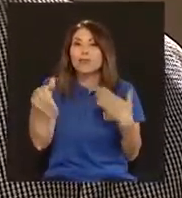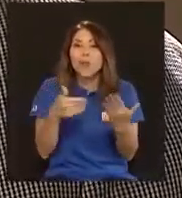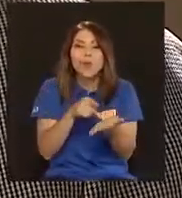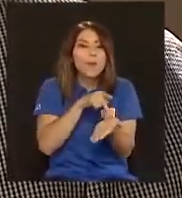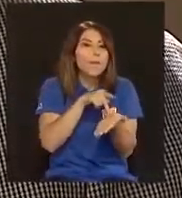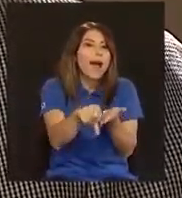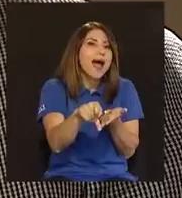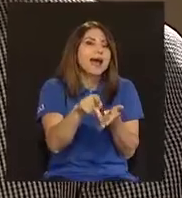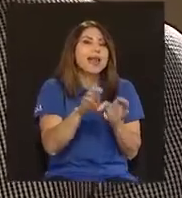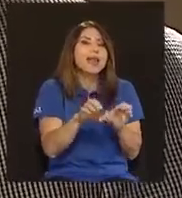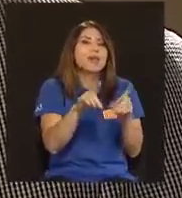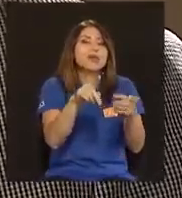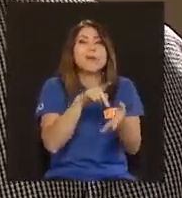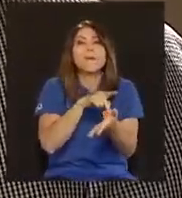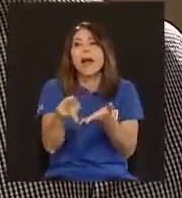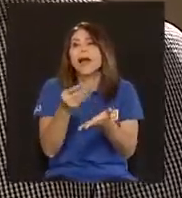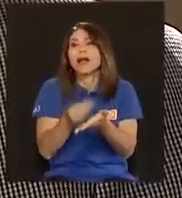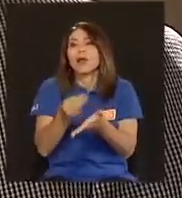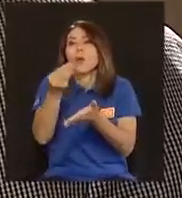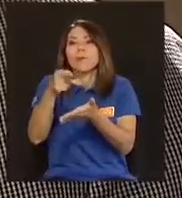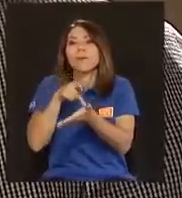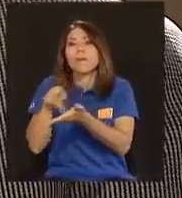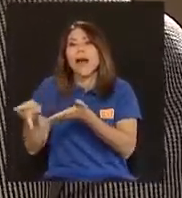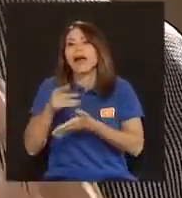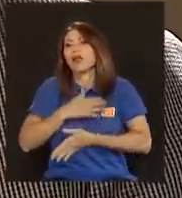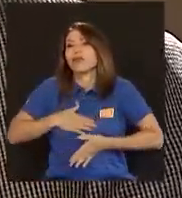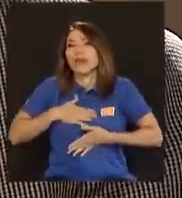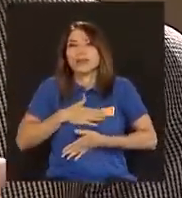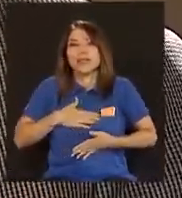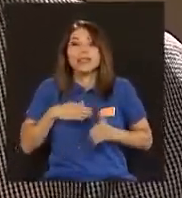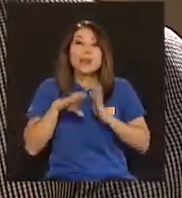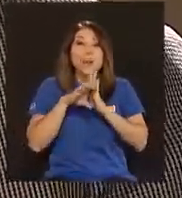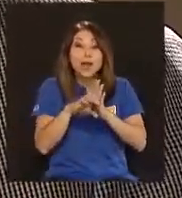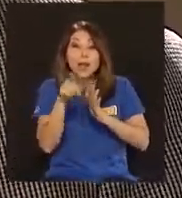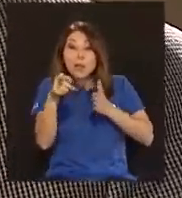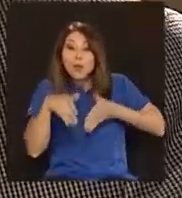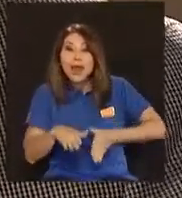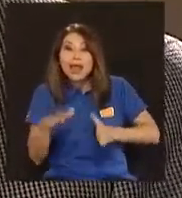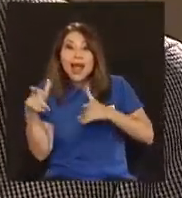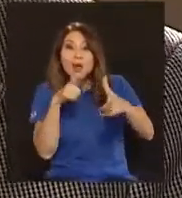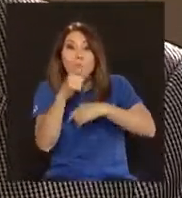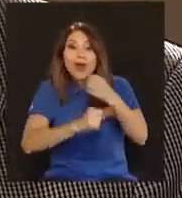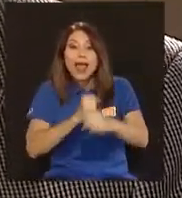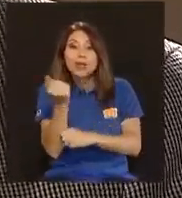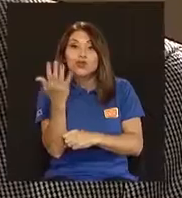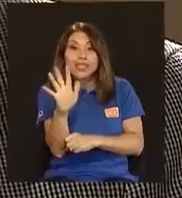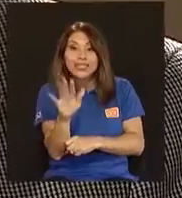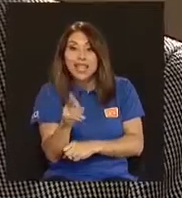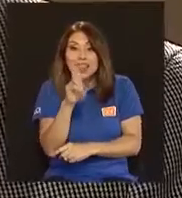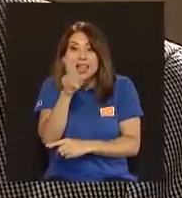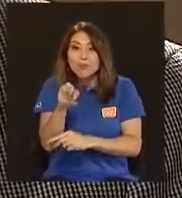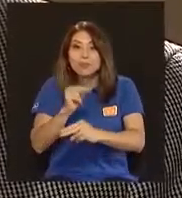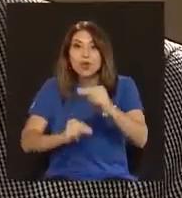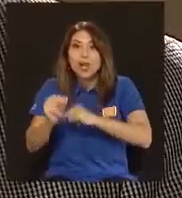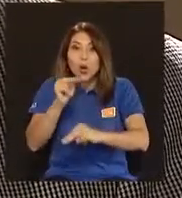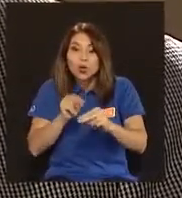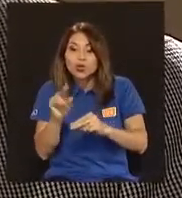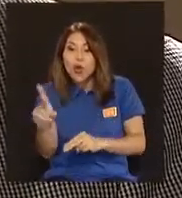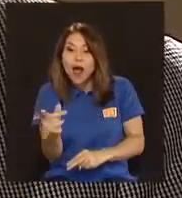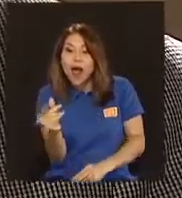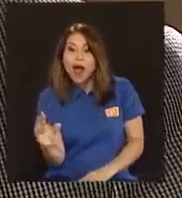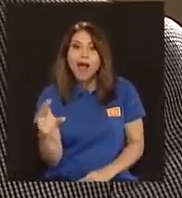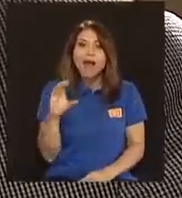placeres, hasta los gustos. Si la niña cumplió 15 años, del negocio sale el financiar la fiestecita que le hacen a esa niña